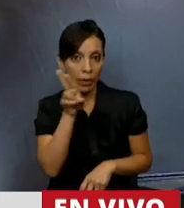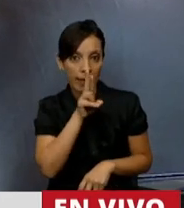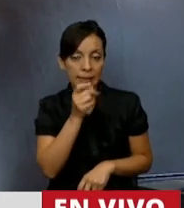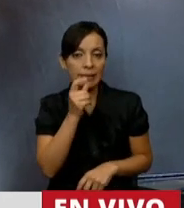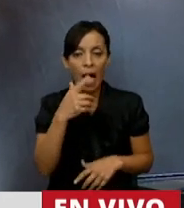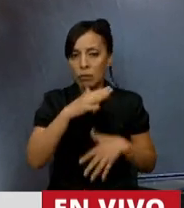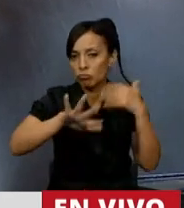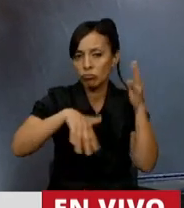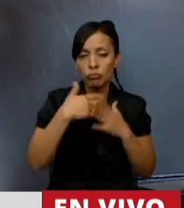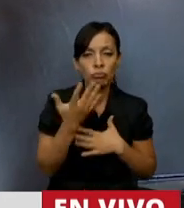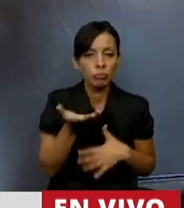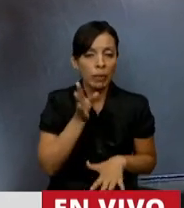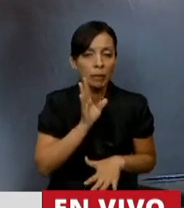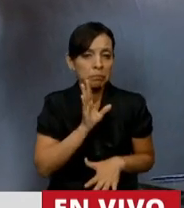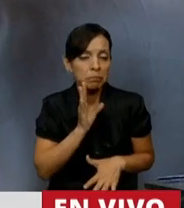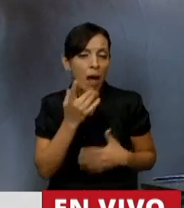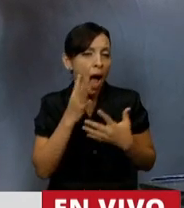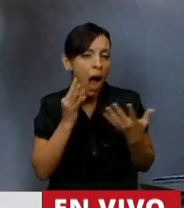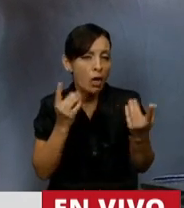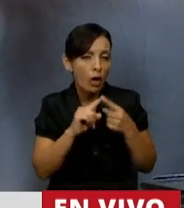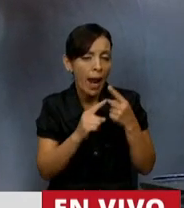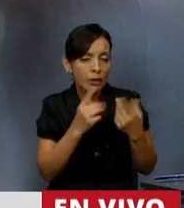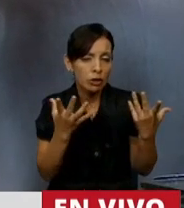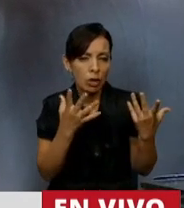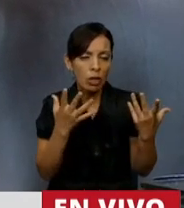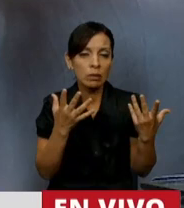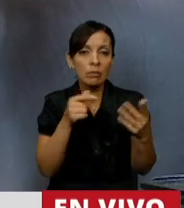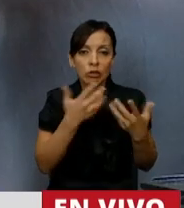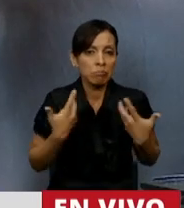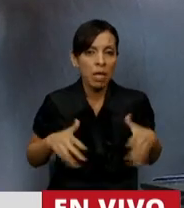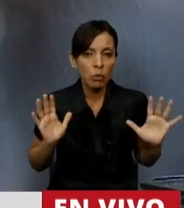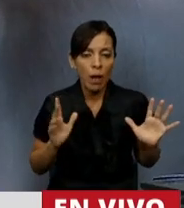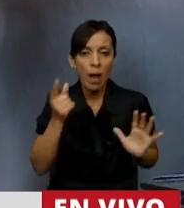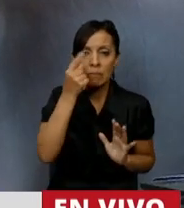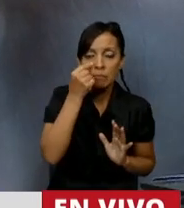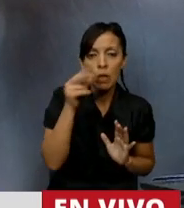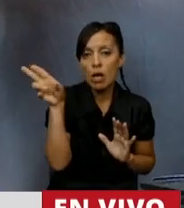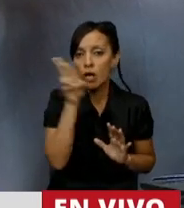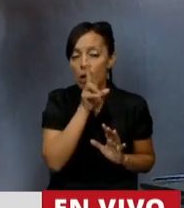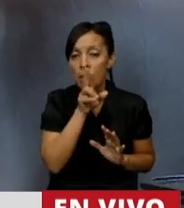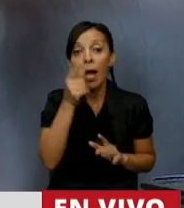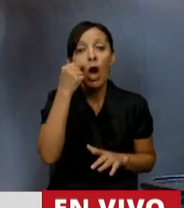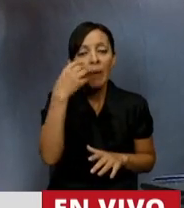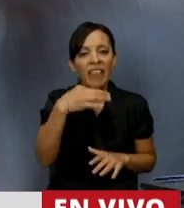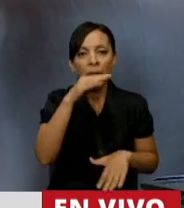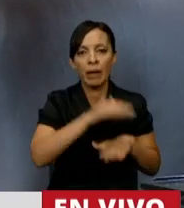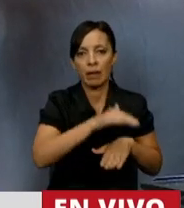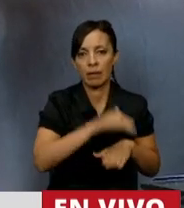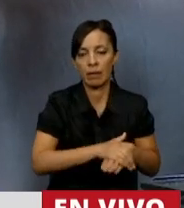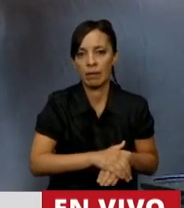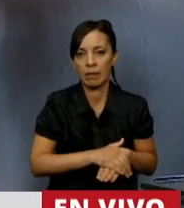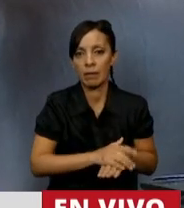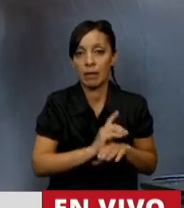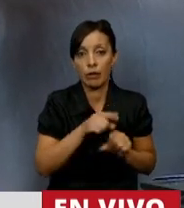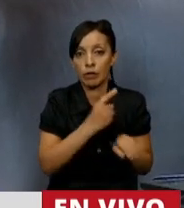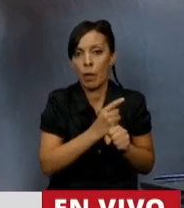pasión, hay un hombre y una mujer, biología básica. El hombre se tiene que hacer cargo en todo momento de su responsabilidad. No puede